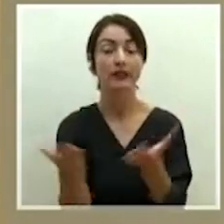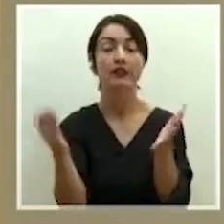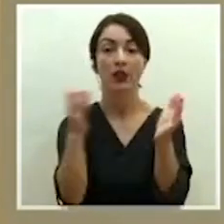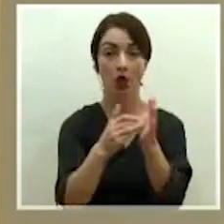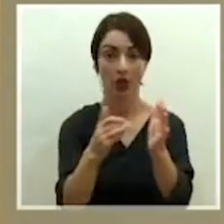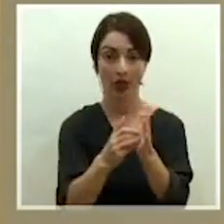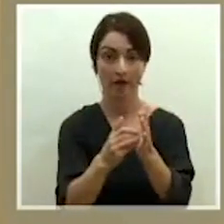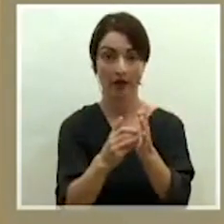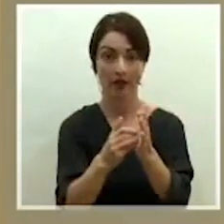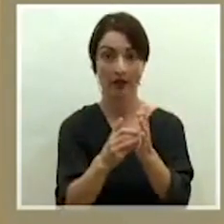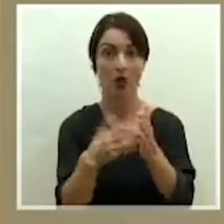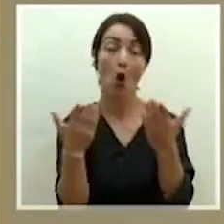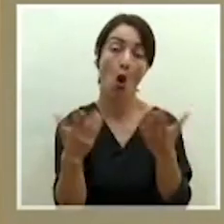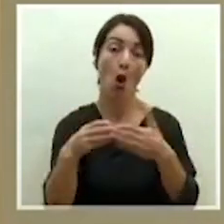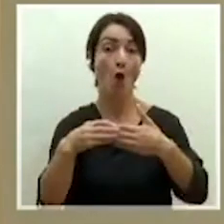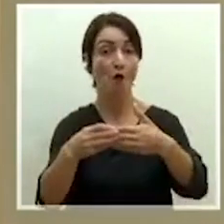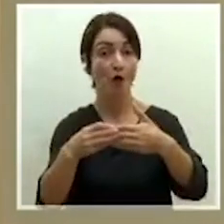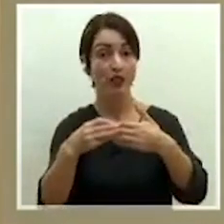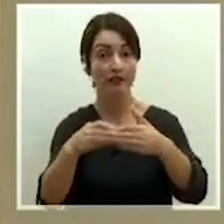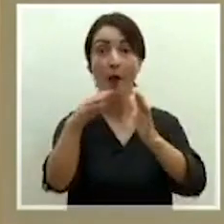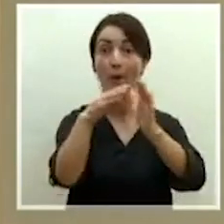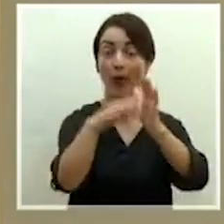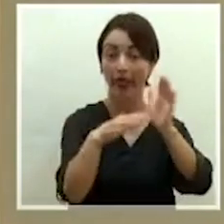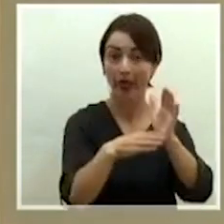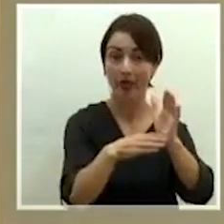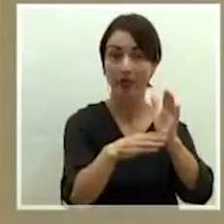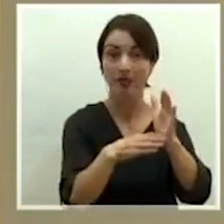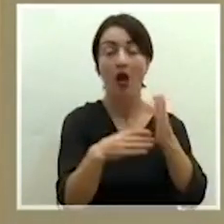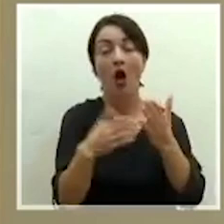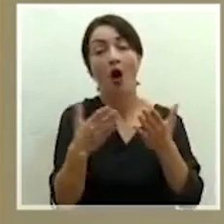retomamos, si flexibilizamos las medidas o,